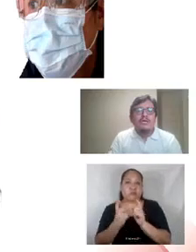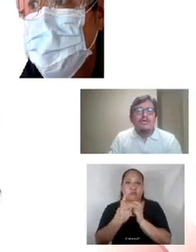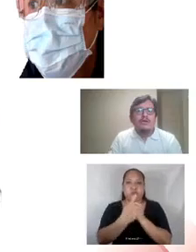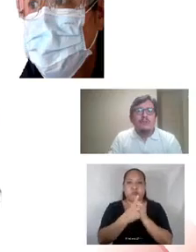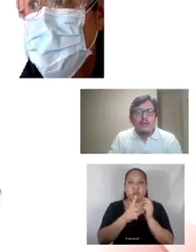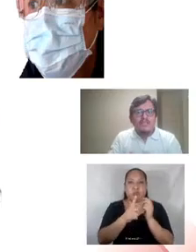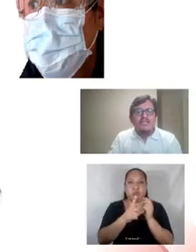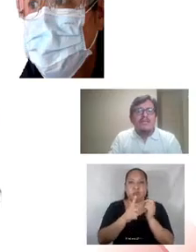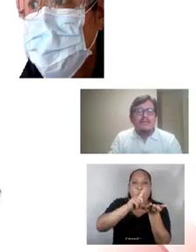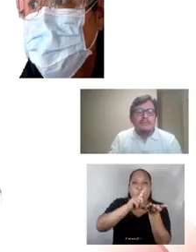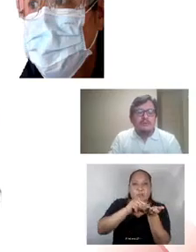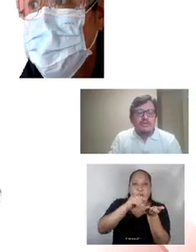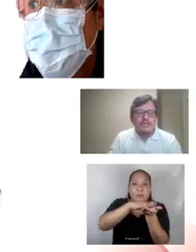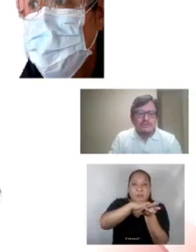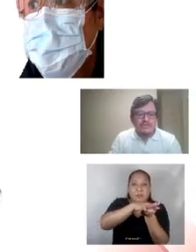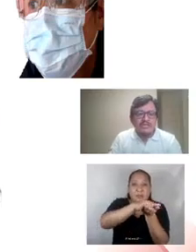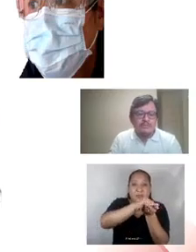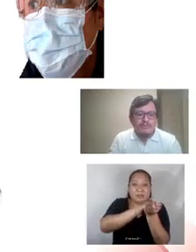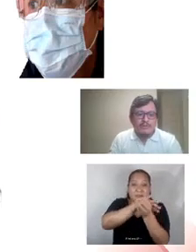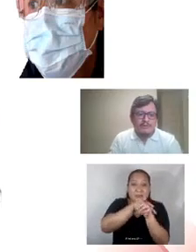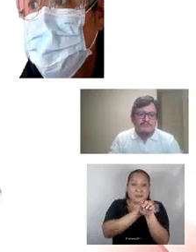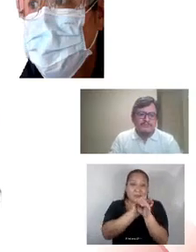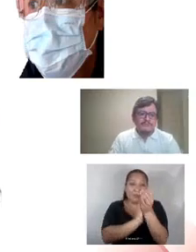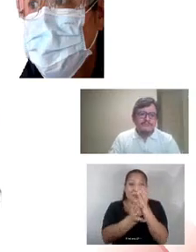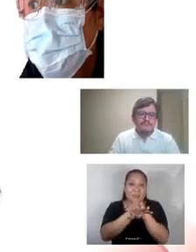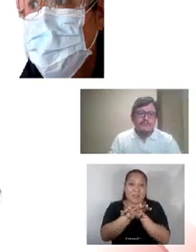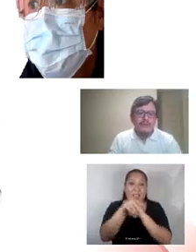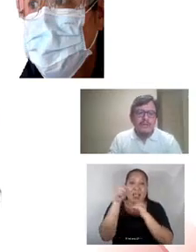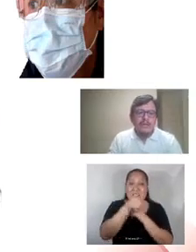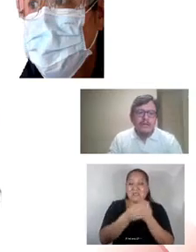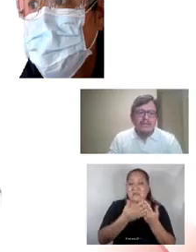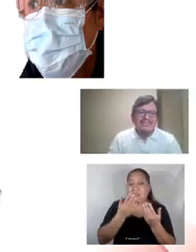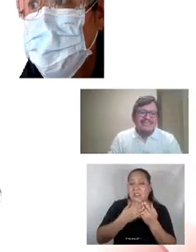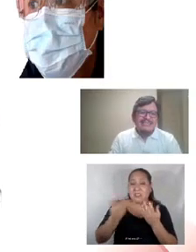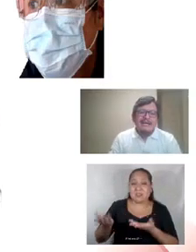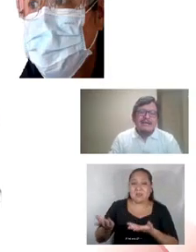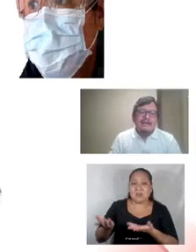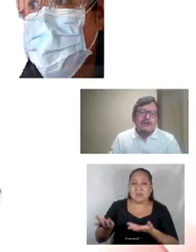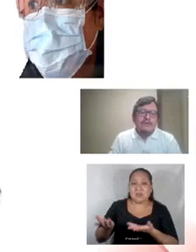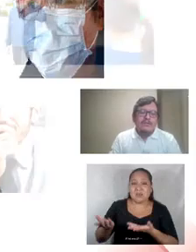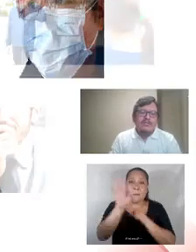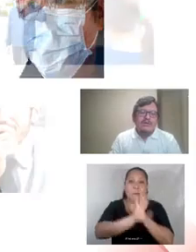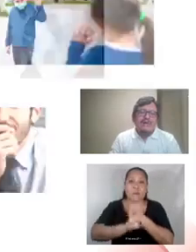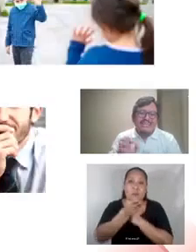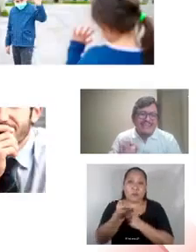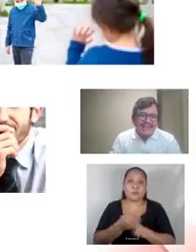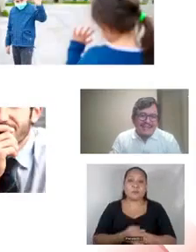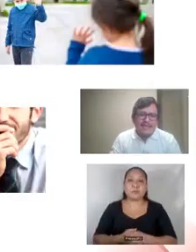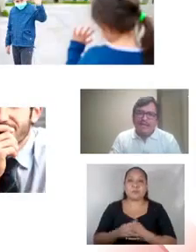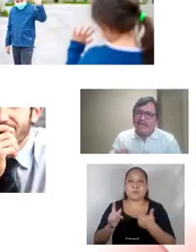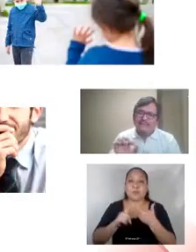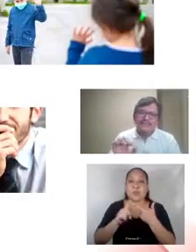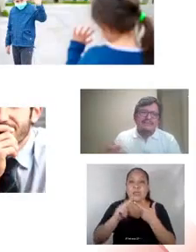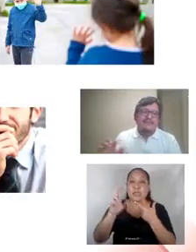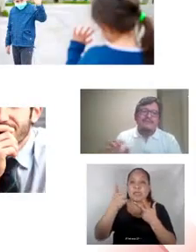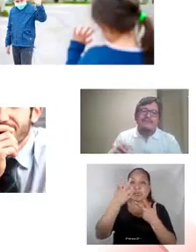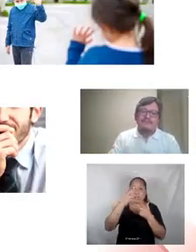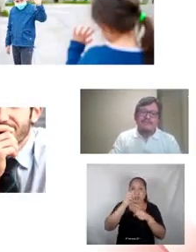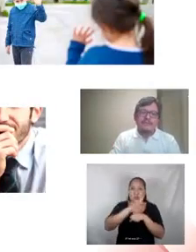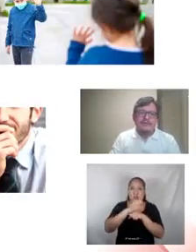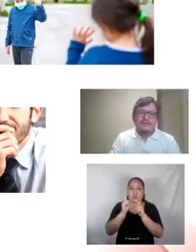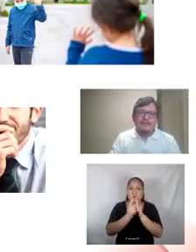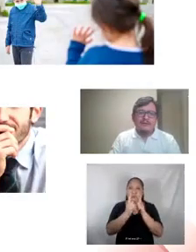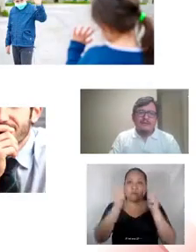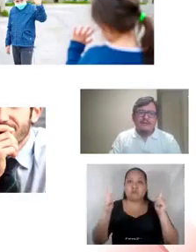Es mucho más práctico y los puede mantener también protegidos. Siguiente, por favor. La tercera recomendación cardinal es la distancia